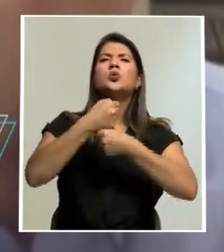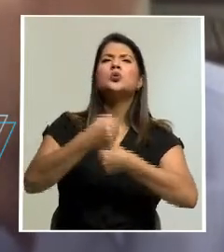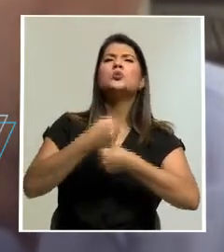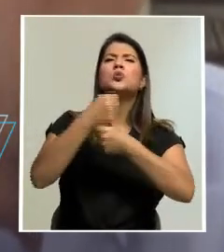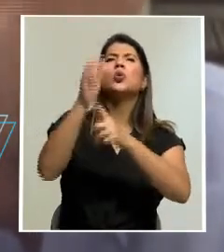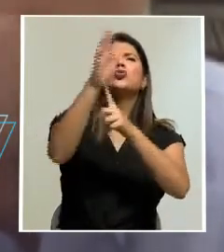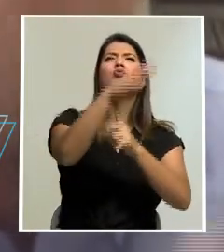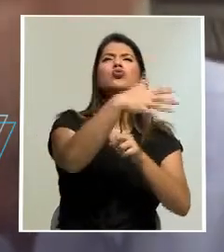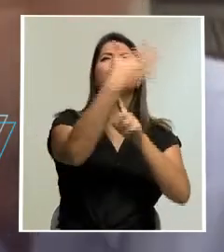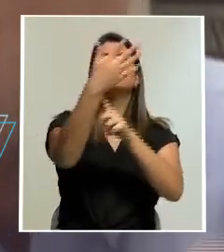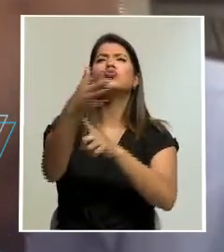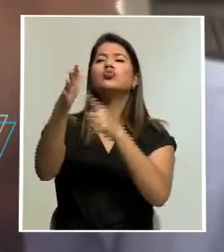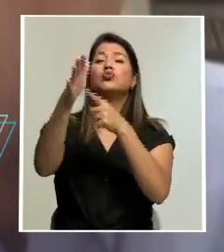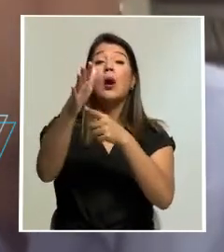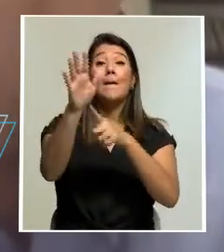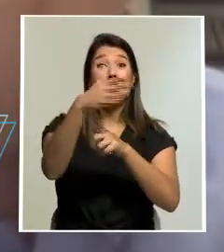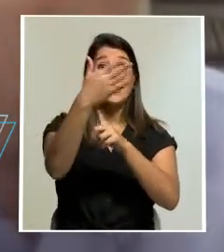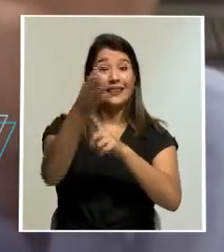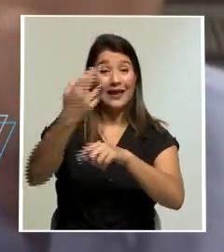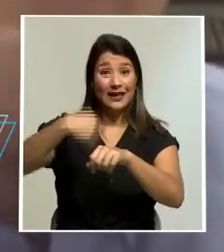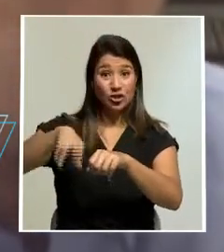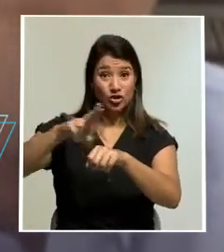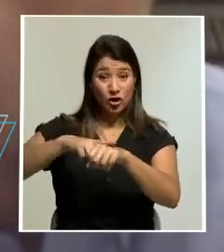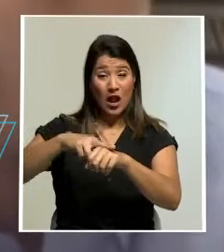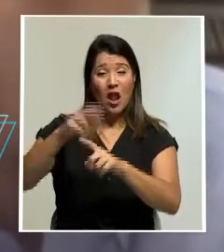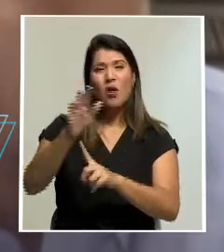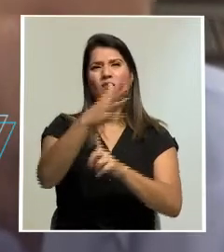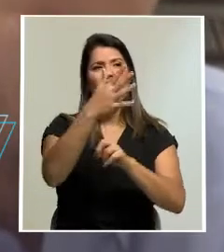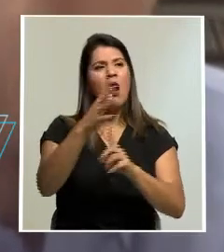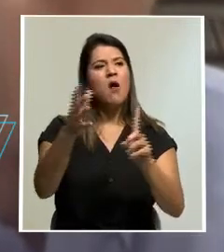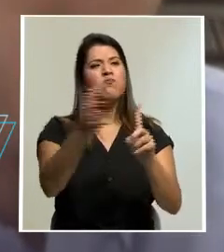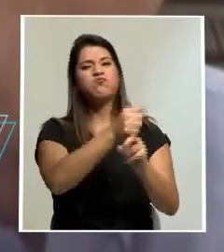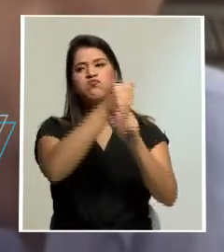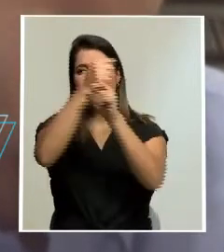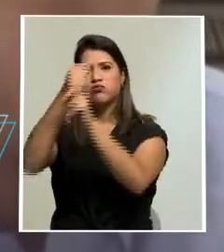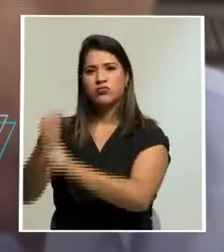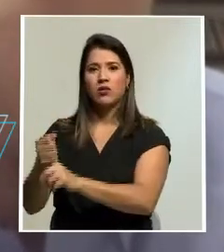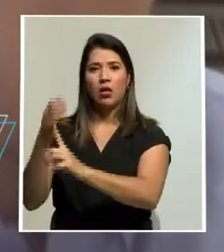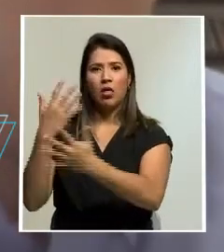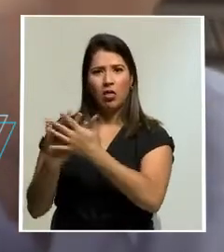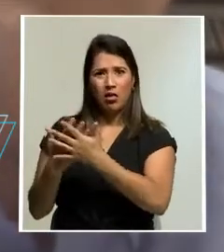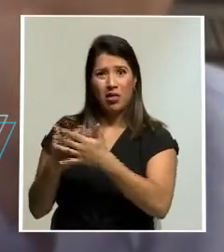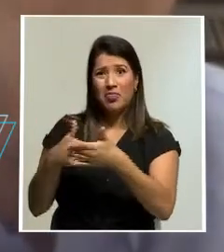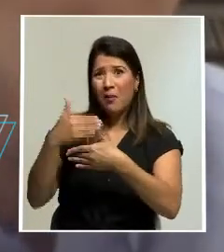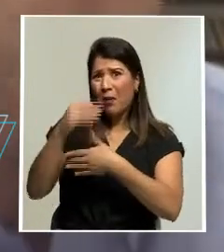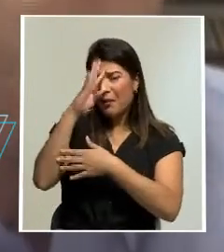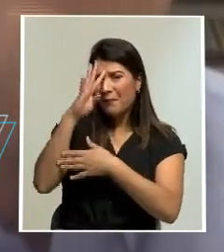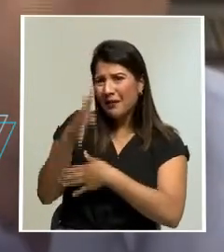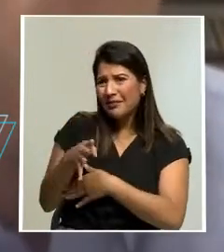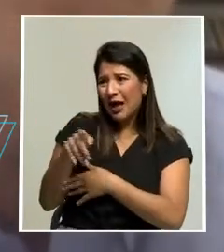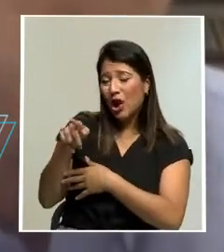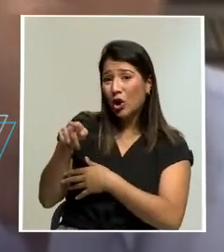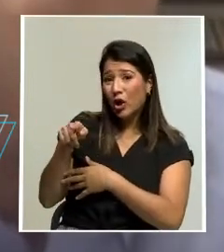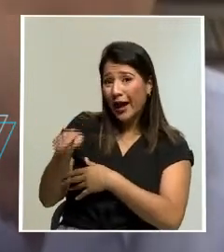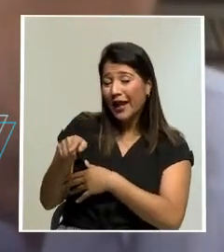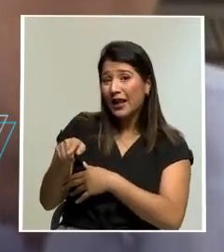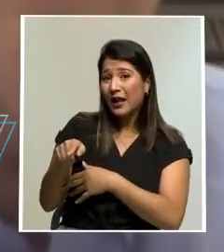luego le inventaron delitos comunes como tráfico de drogas y tráfico de